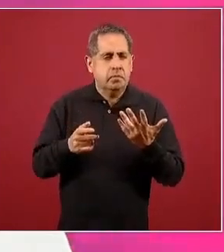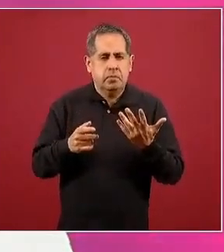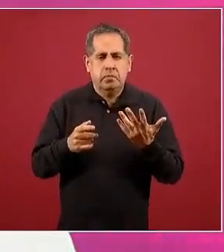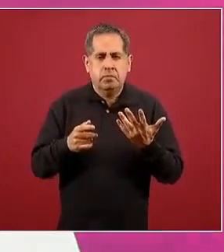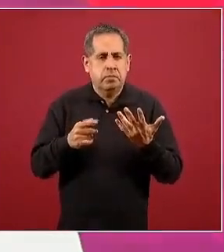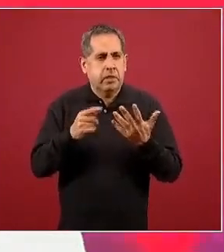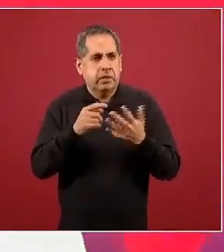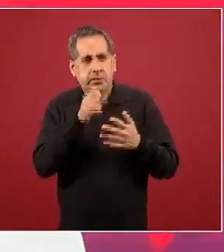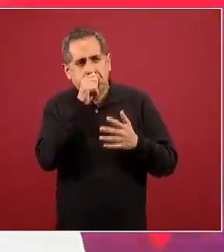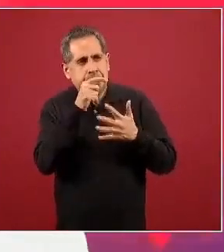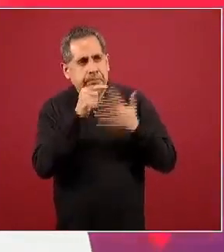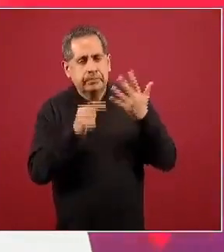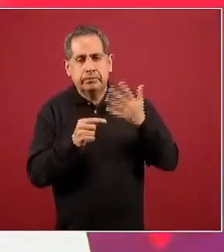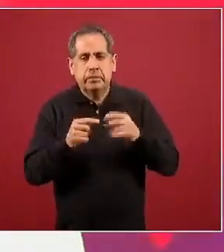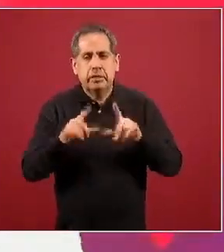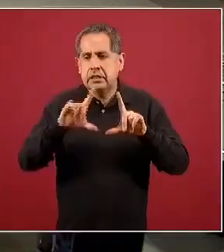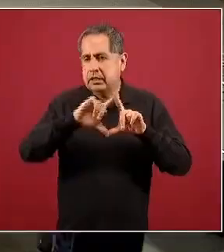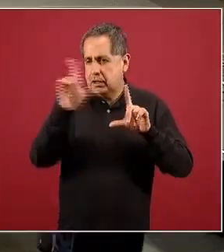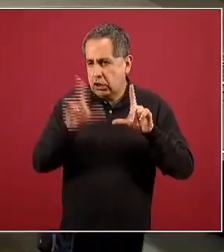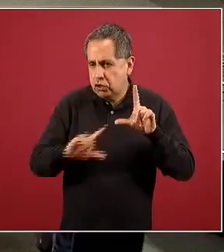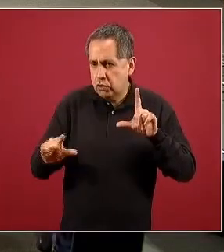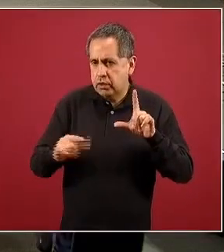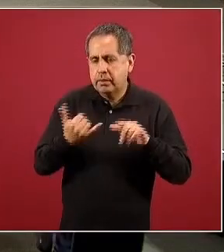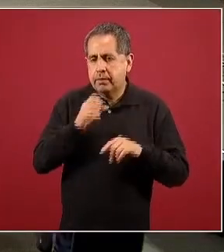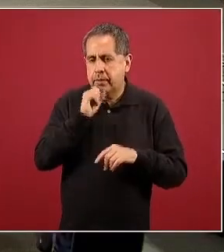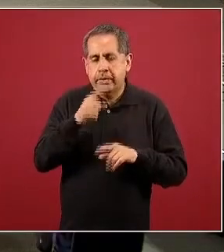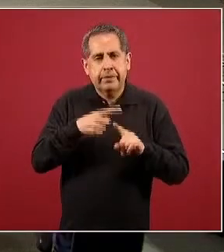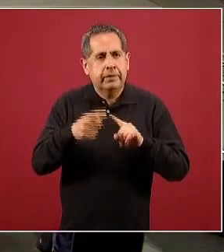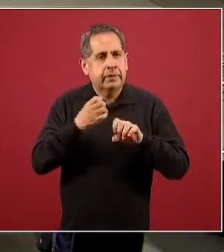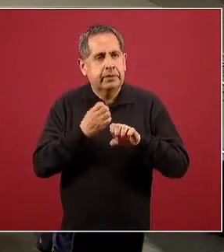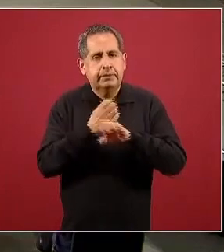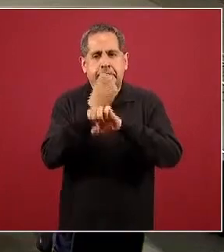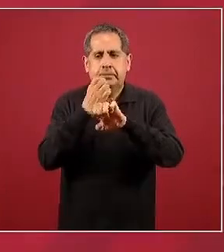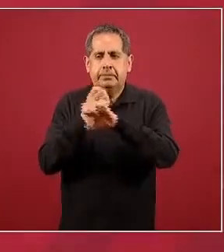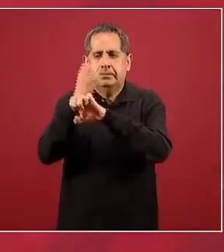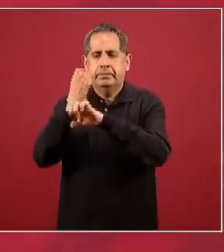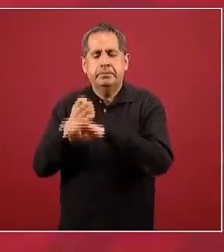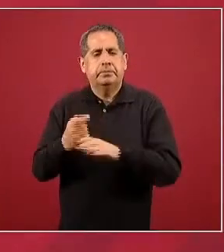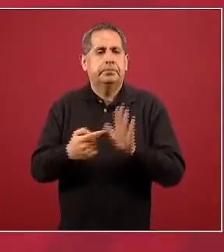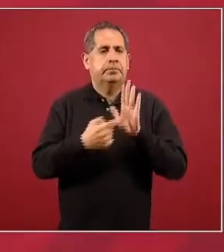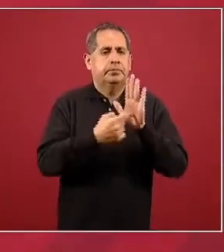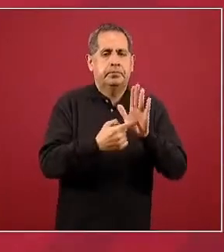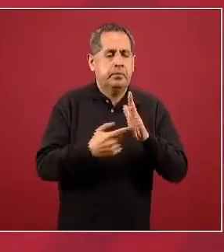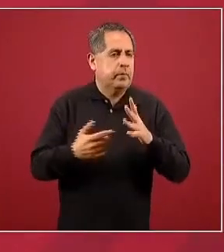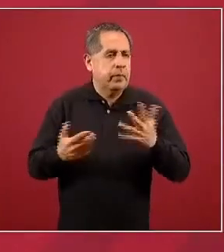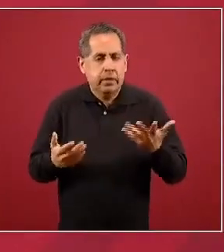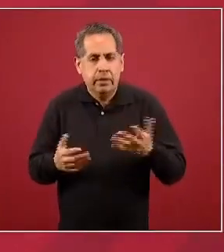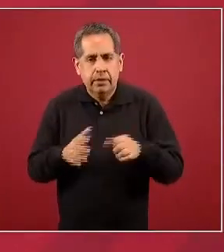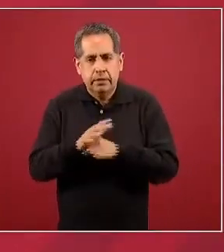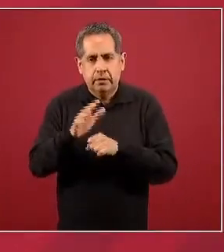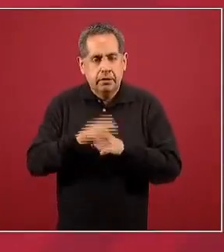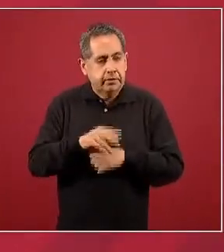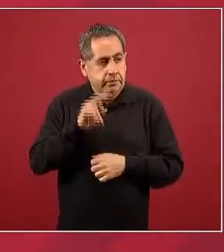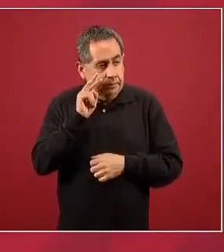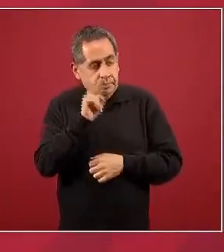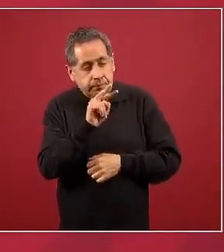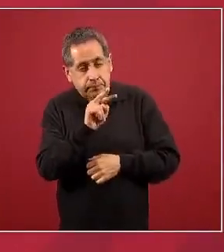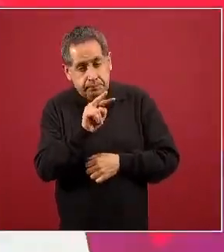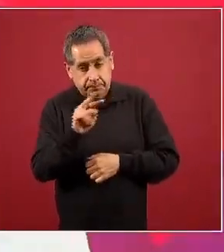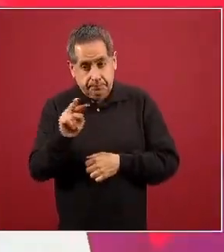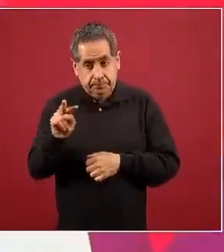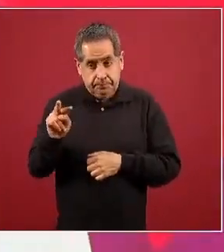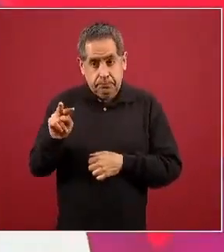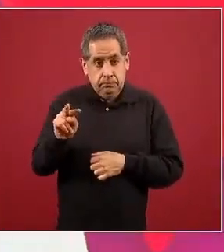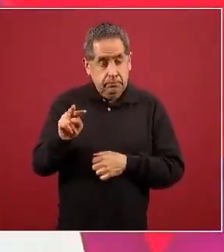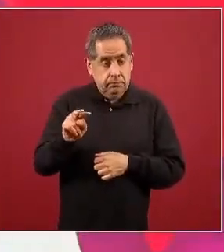y del nacional y los estados que mantienen una tendencia